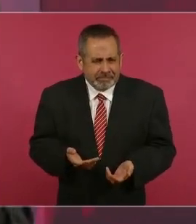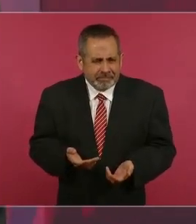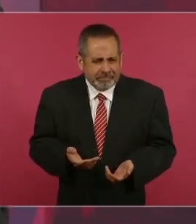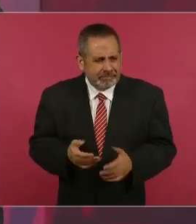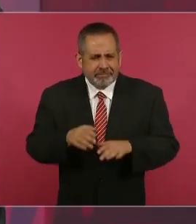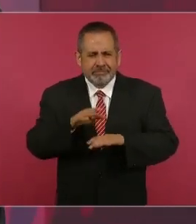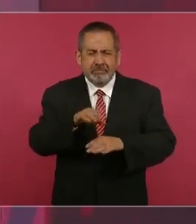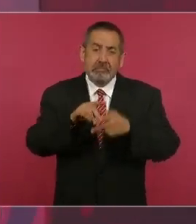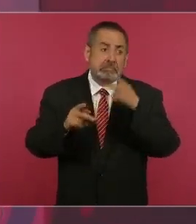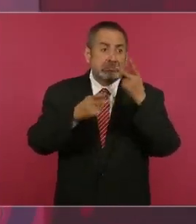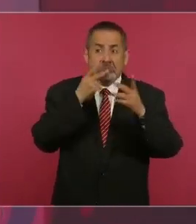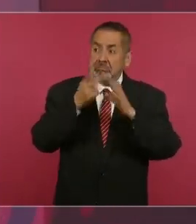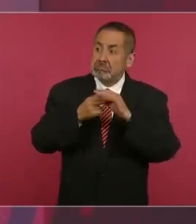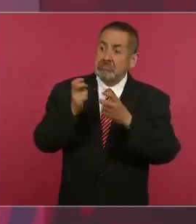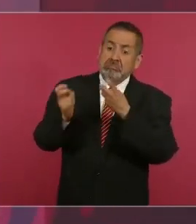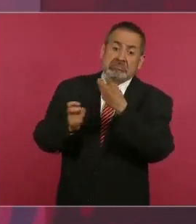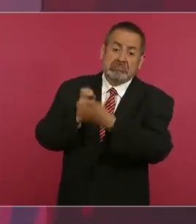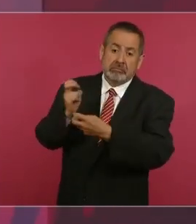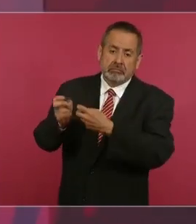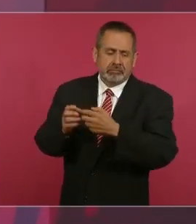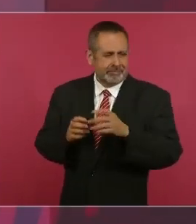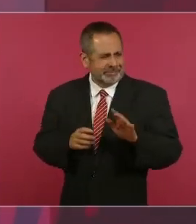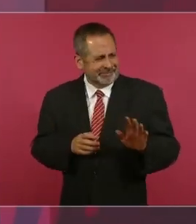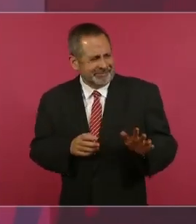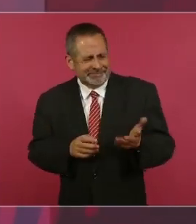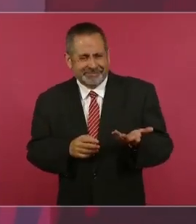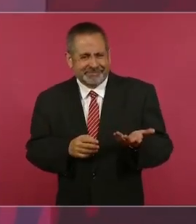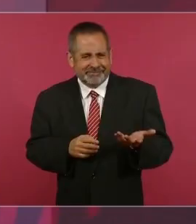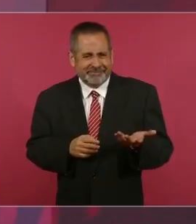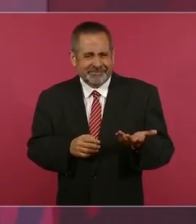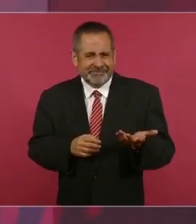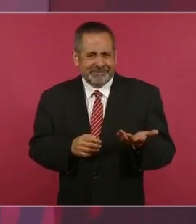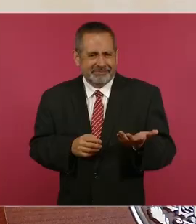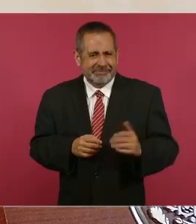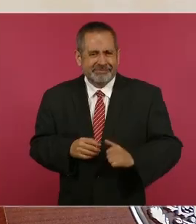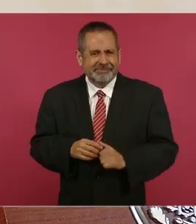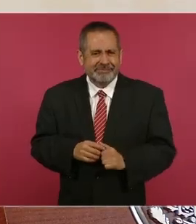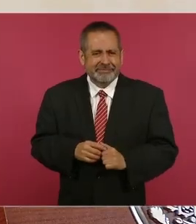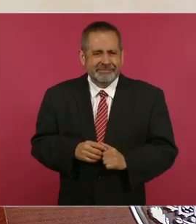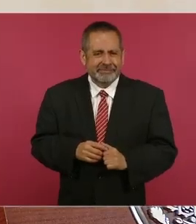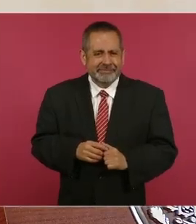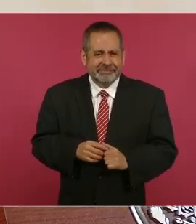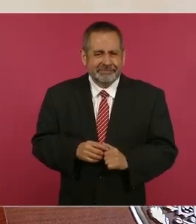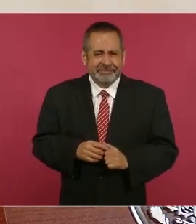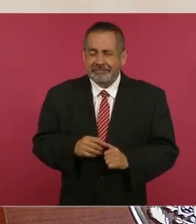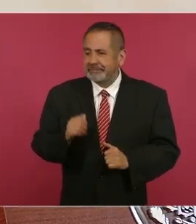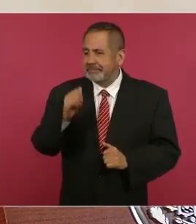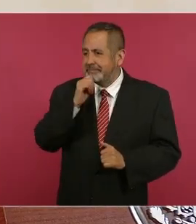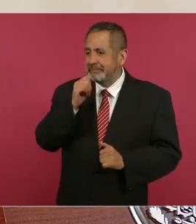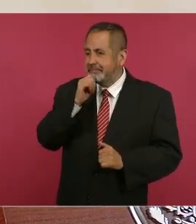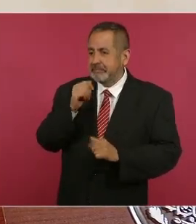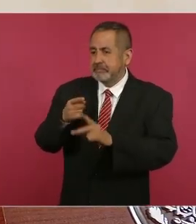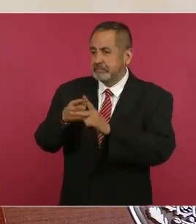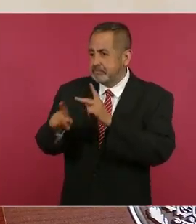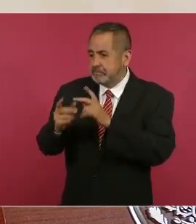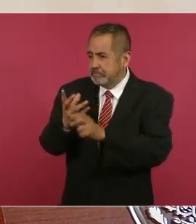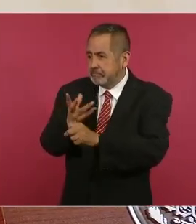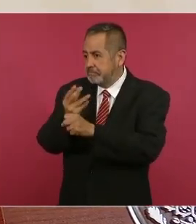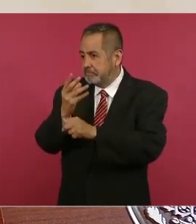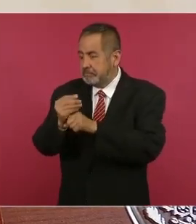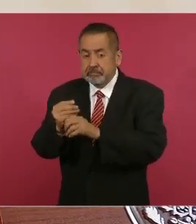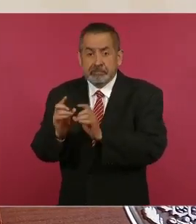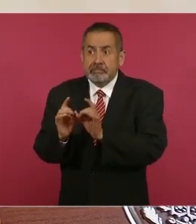ni siquiera han iniciado las acciones.